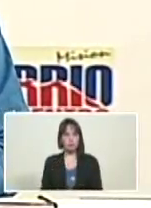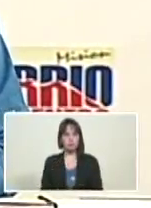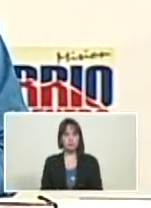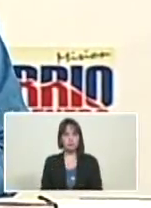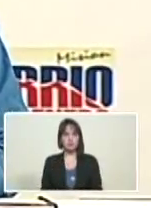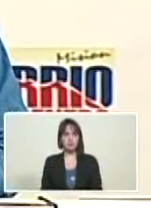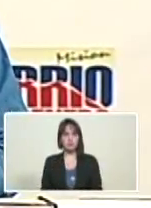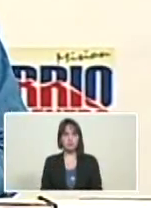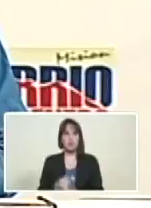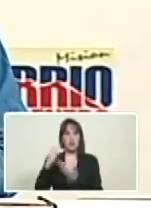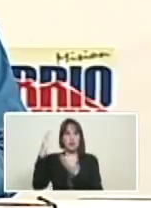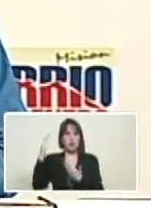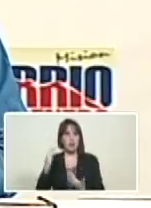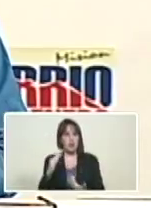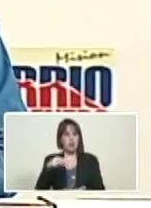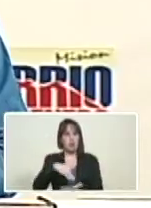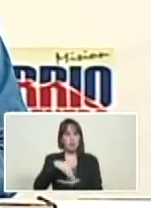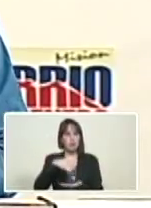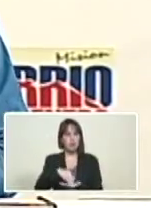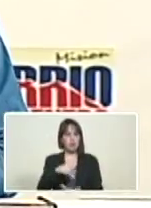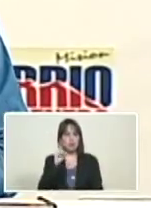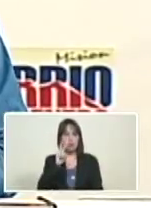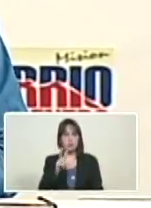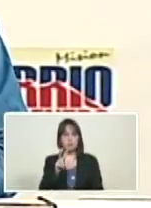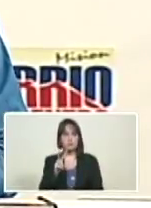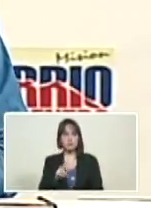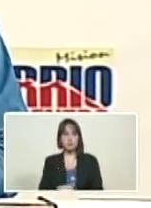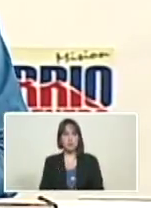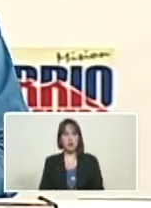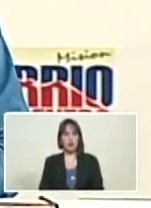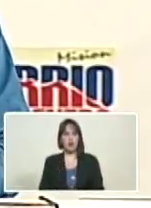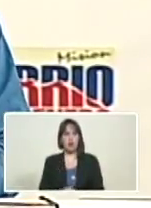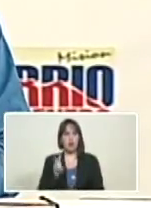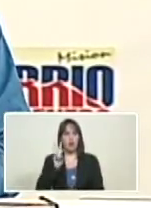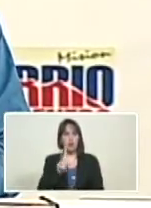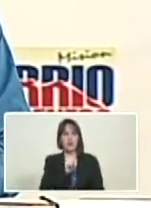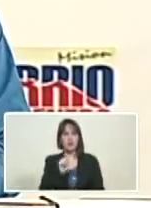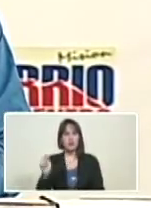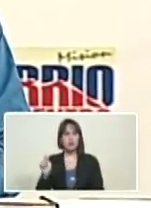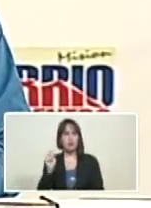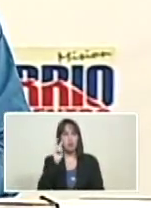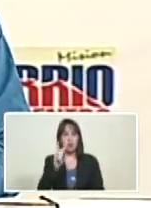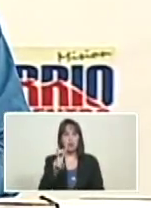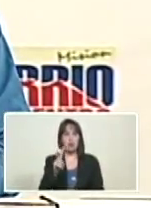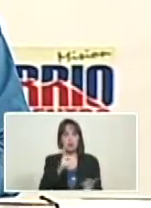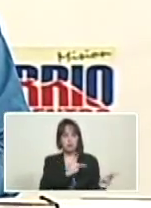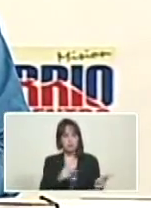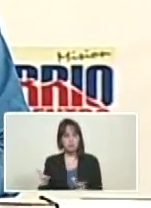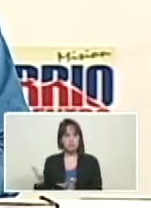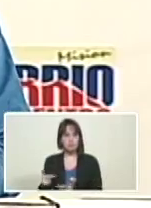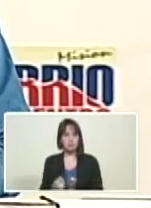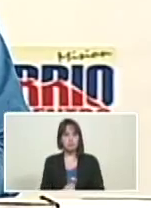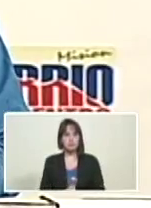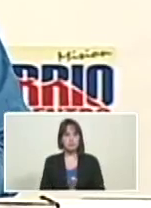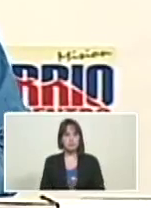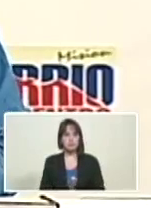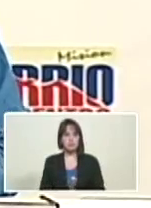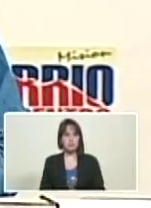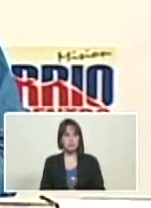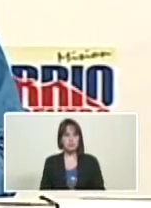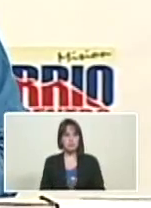venida desde Cuba, Estado Miranda, los Valles del Tuy, Maribel León. Bienvenida, Maribel.